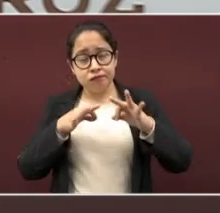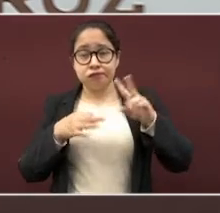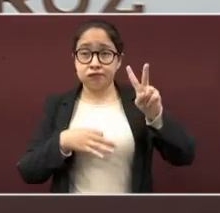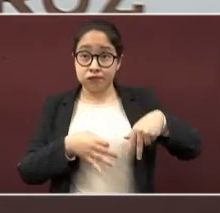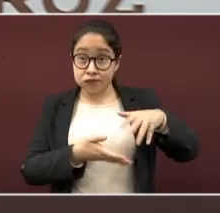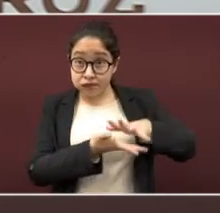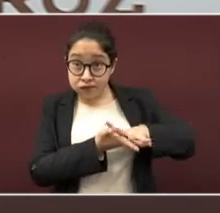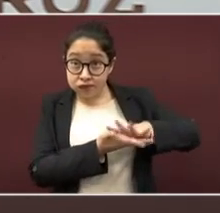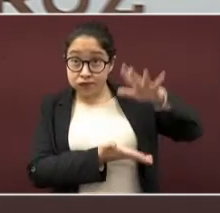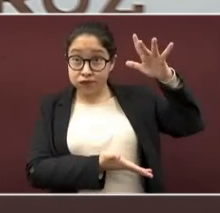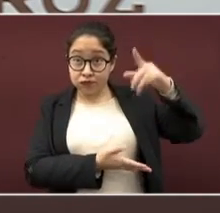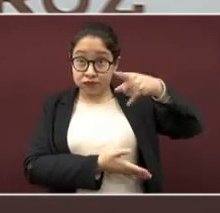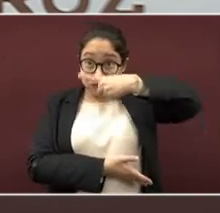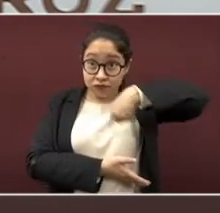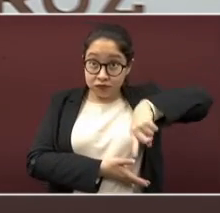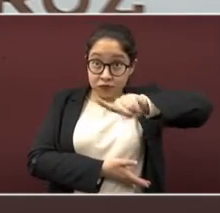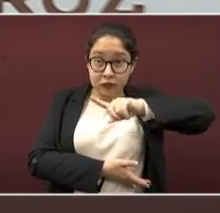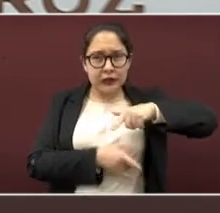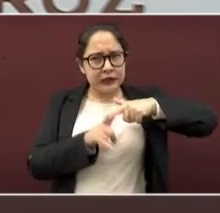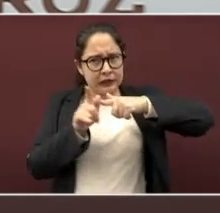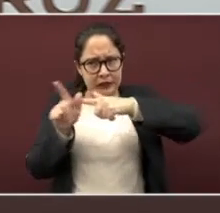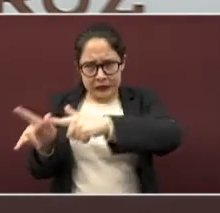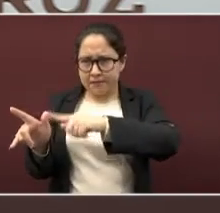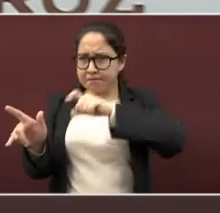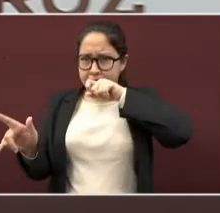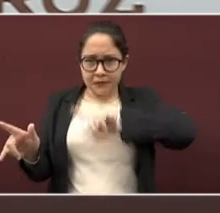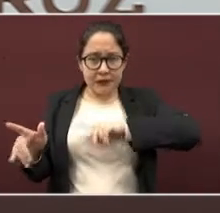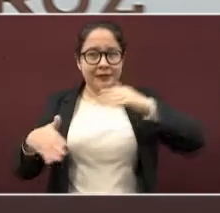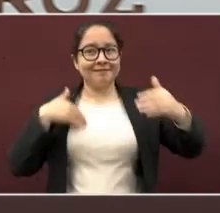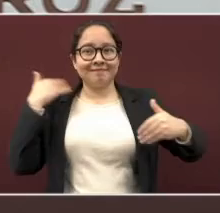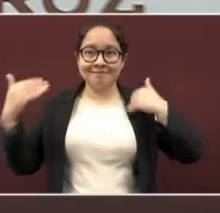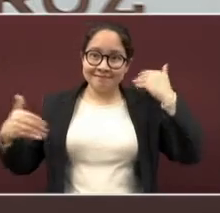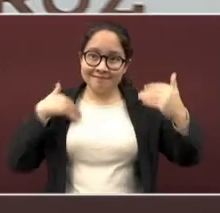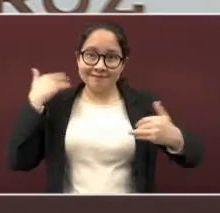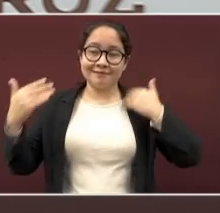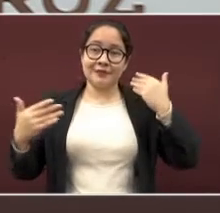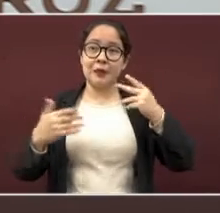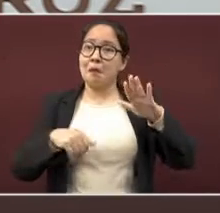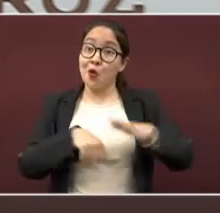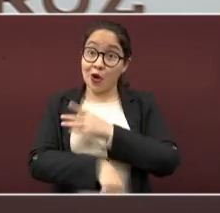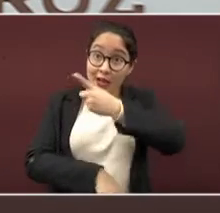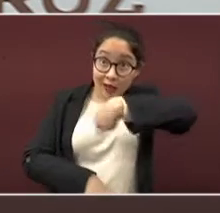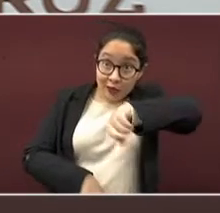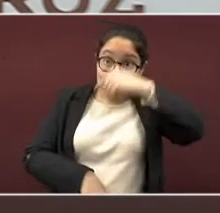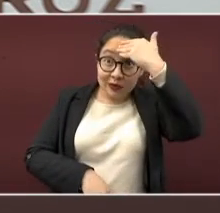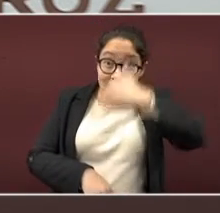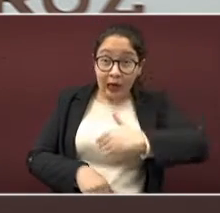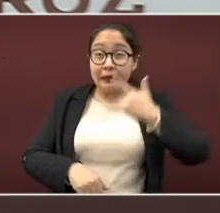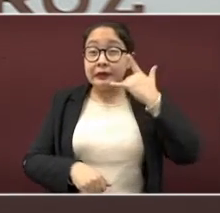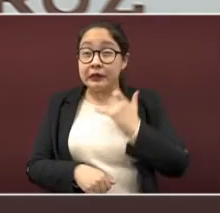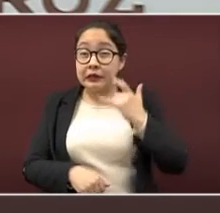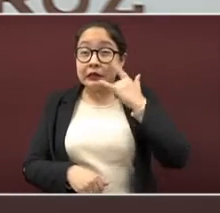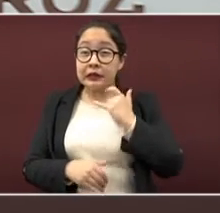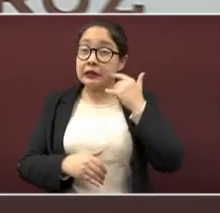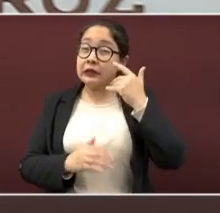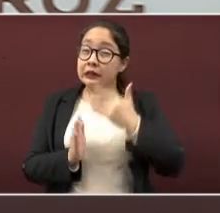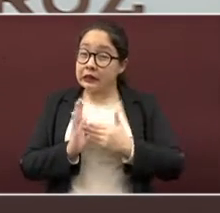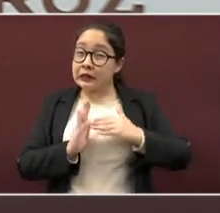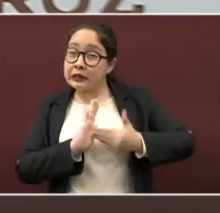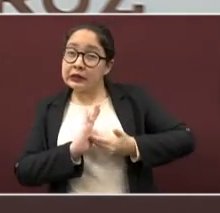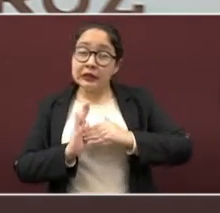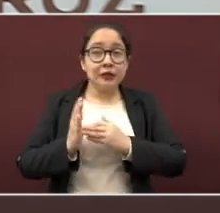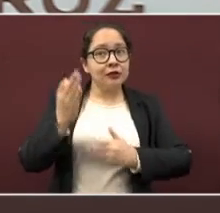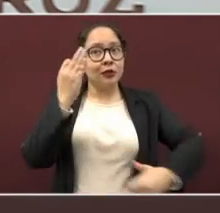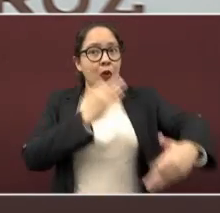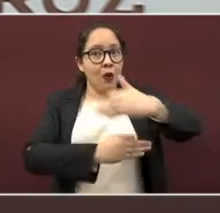mayoría siguen así entusiastas porque saben que estas batallas es de todos